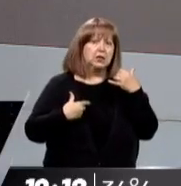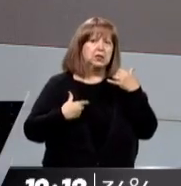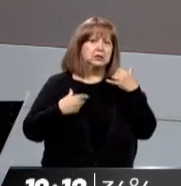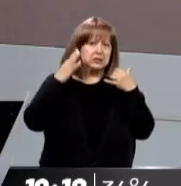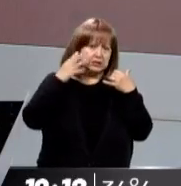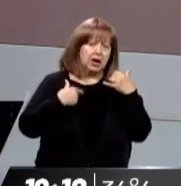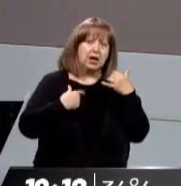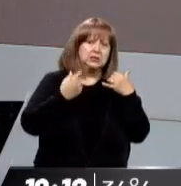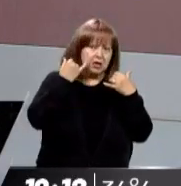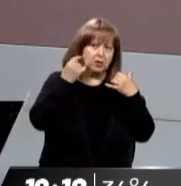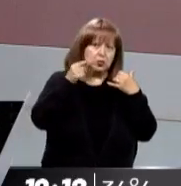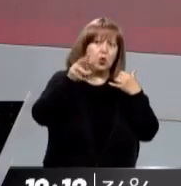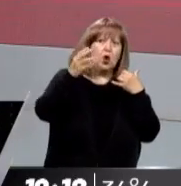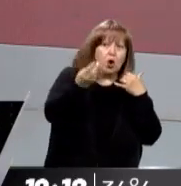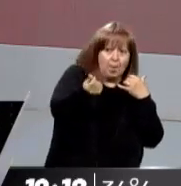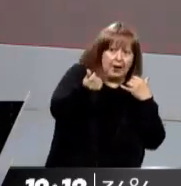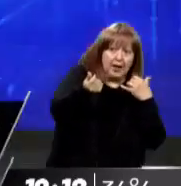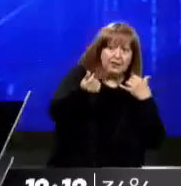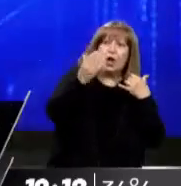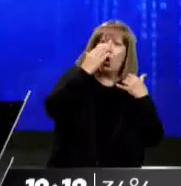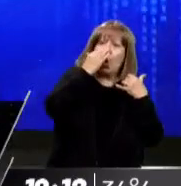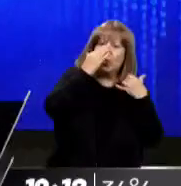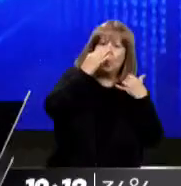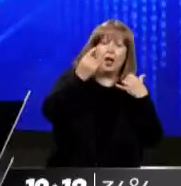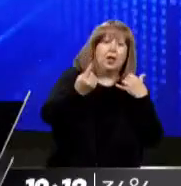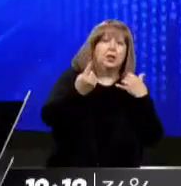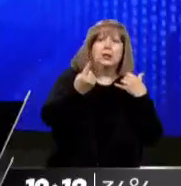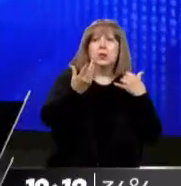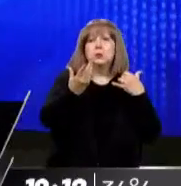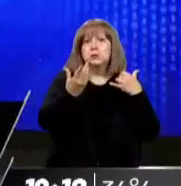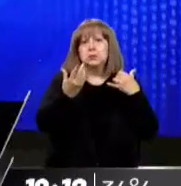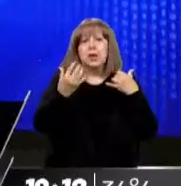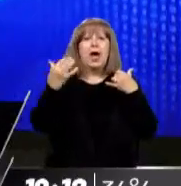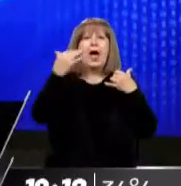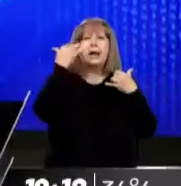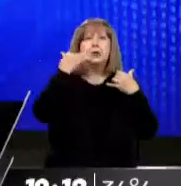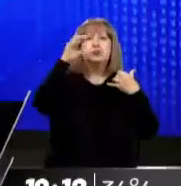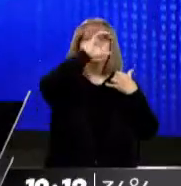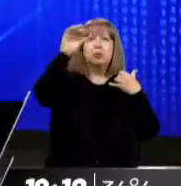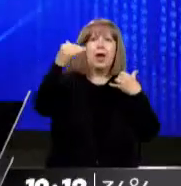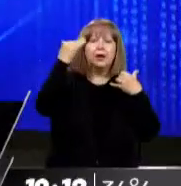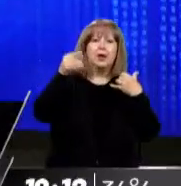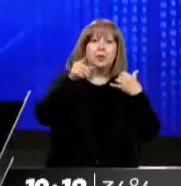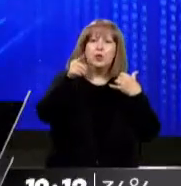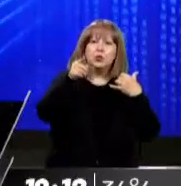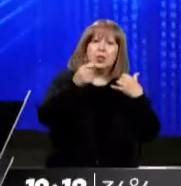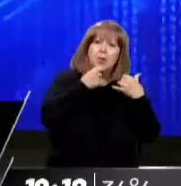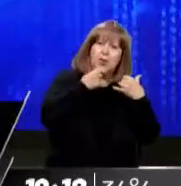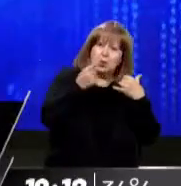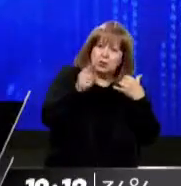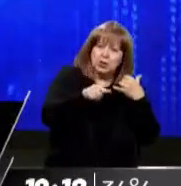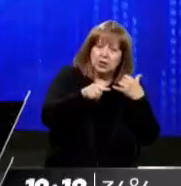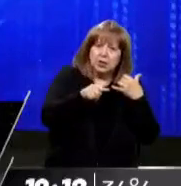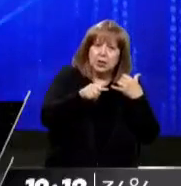nombre. Hemos registrado una compra en Córdoba de un, por ejemplo, un aire acondicionado, pero sabemos que usted es de Mendoza.